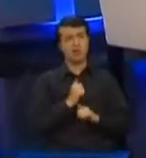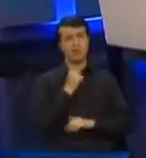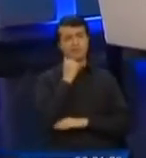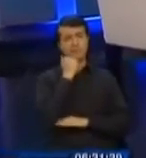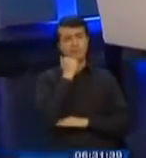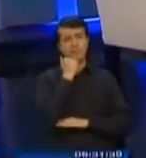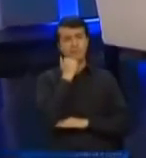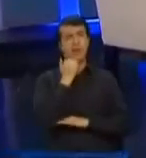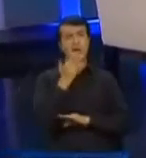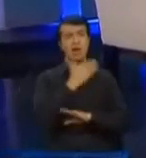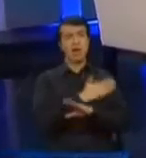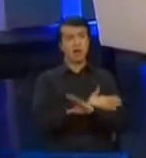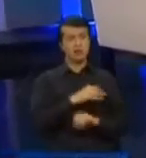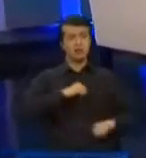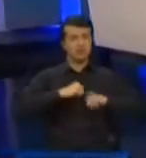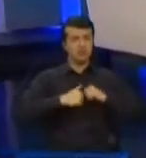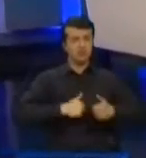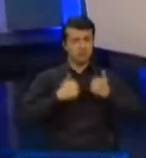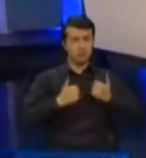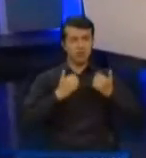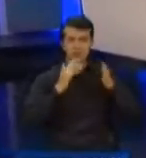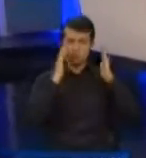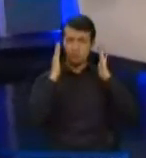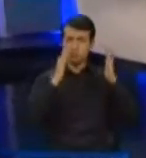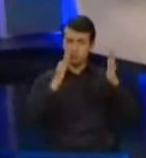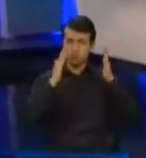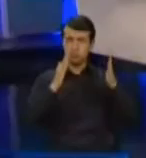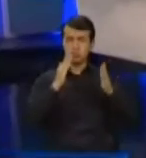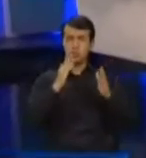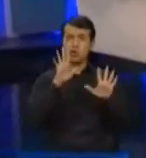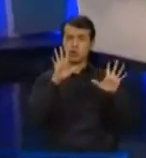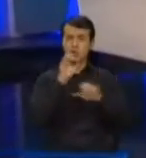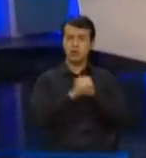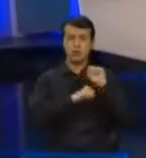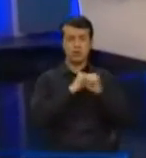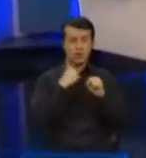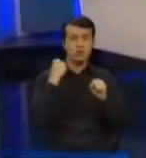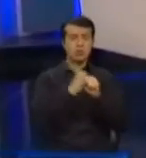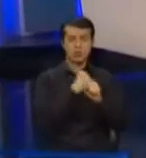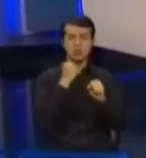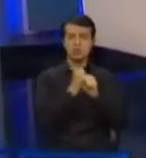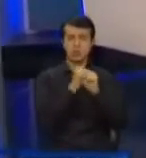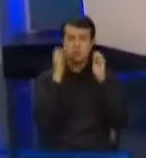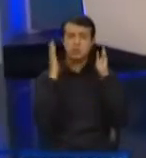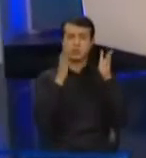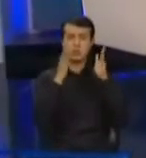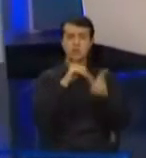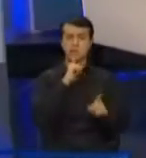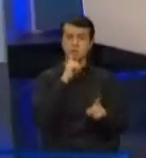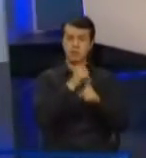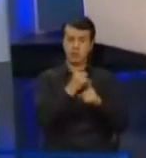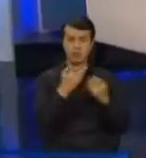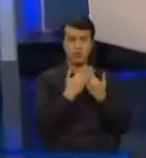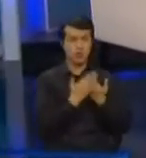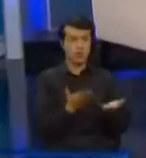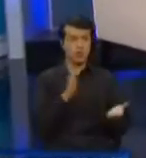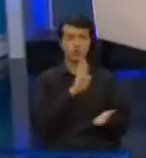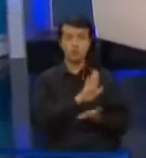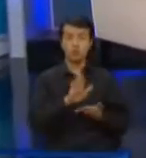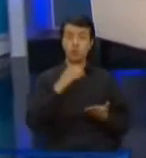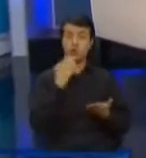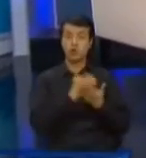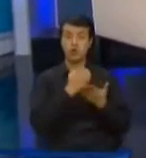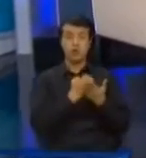sentido de no haber hecho bien la tarea y haberse durante esta última década trabajado para poder diversificar su economía